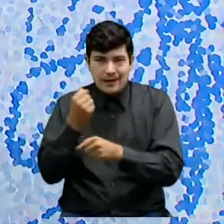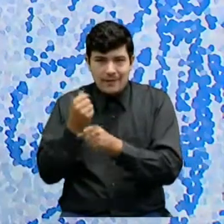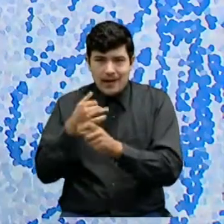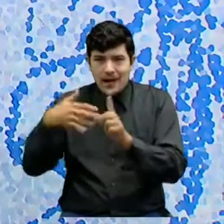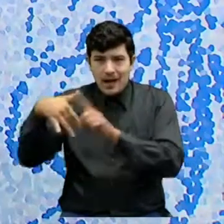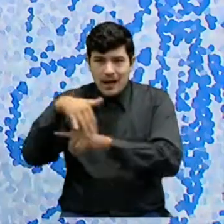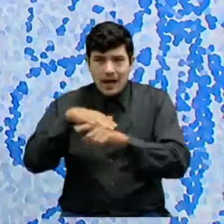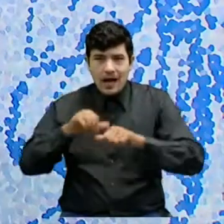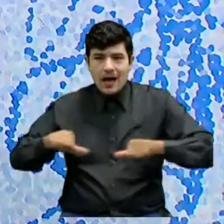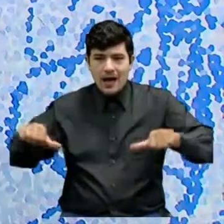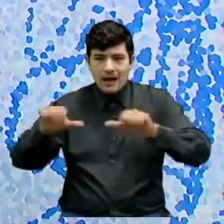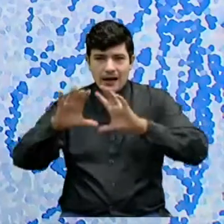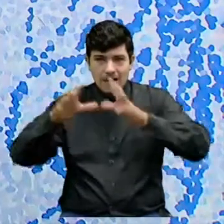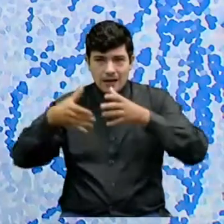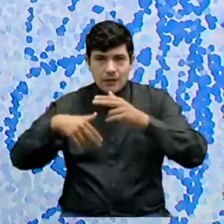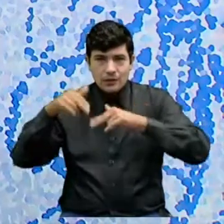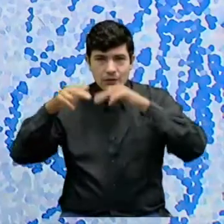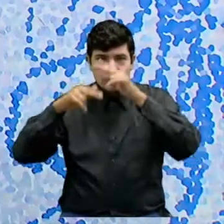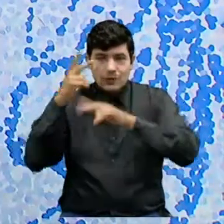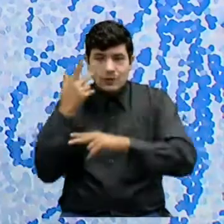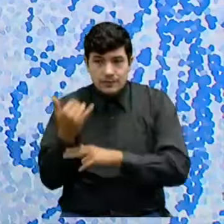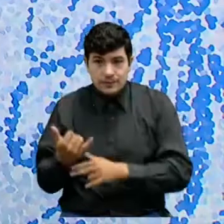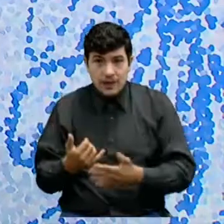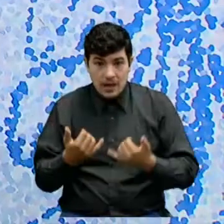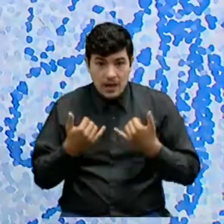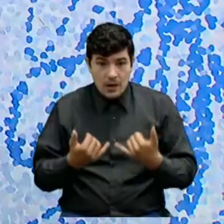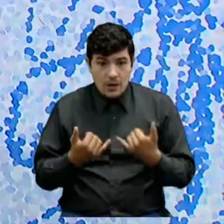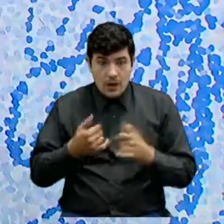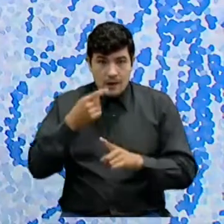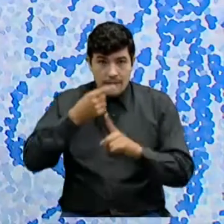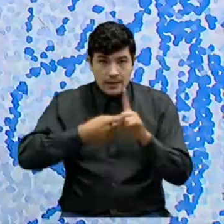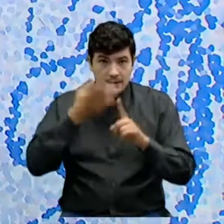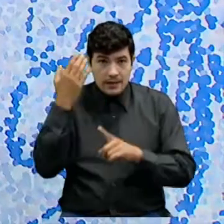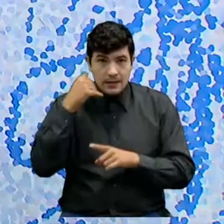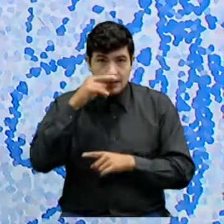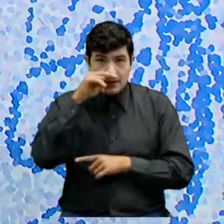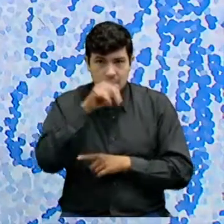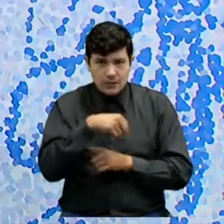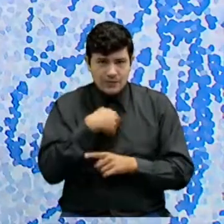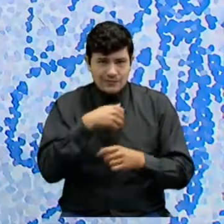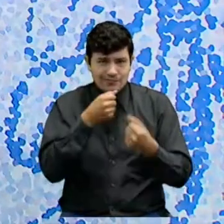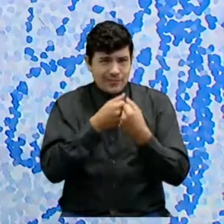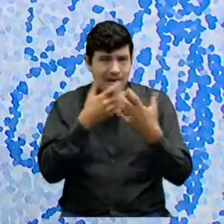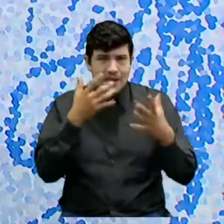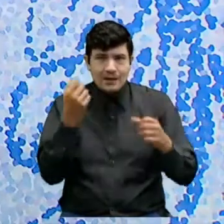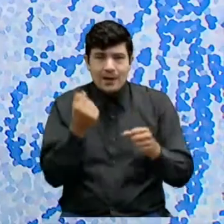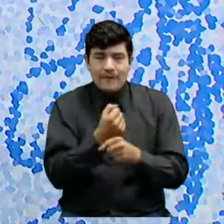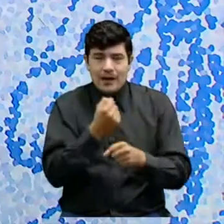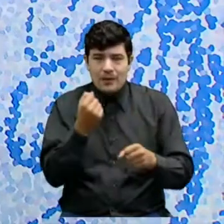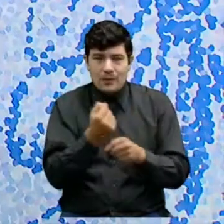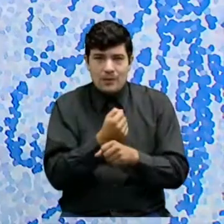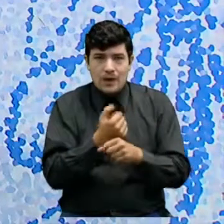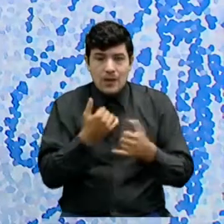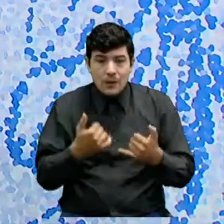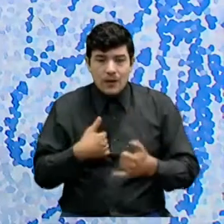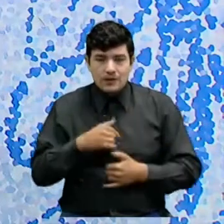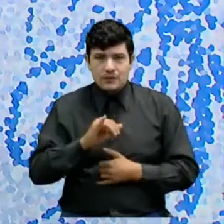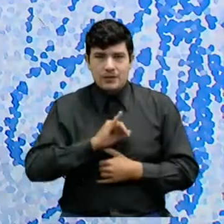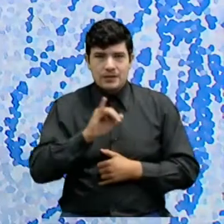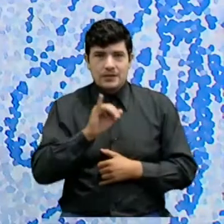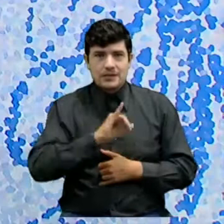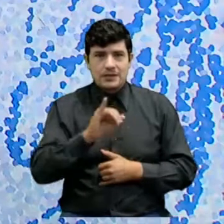de la construcción. Sí, señor. Actualmente, en el mes de junio tuve un accidente laboral y estoy